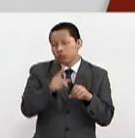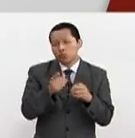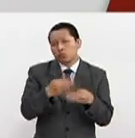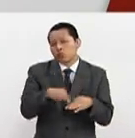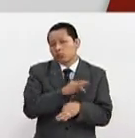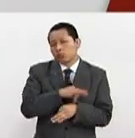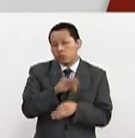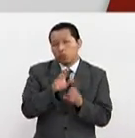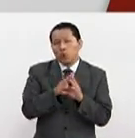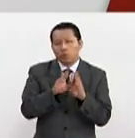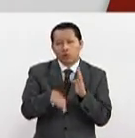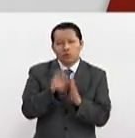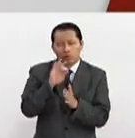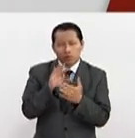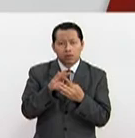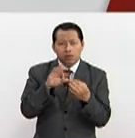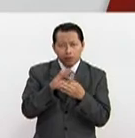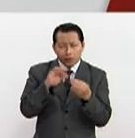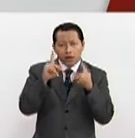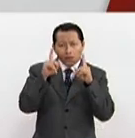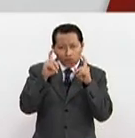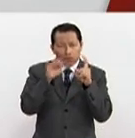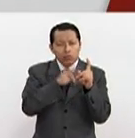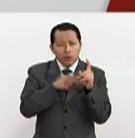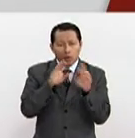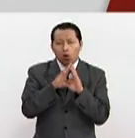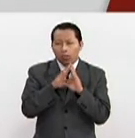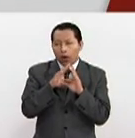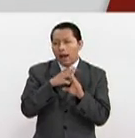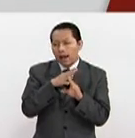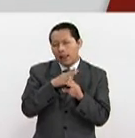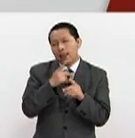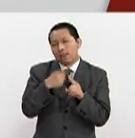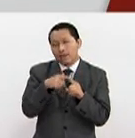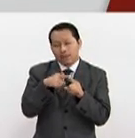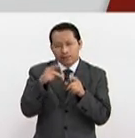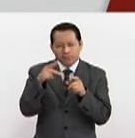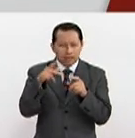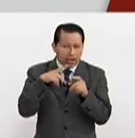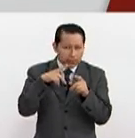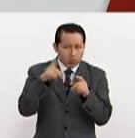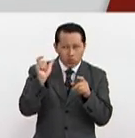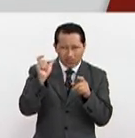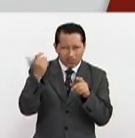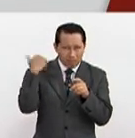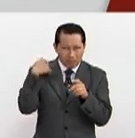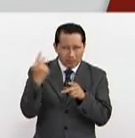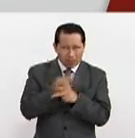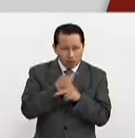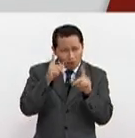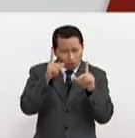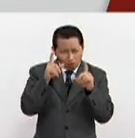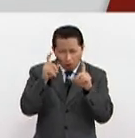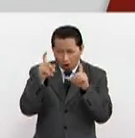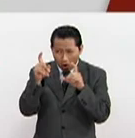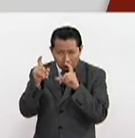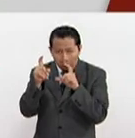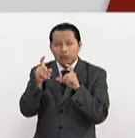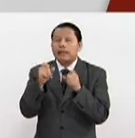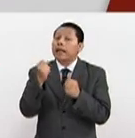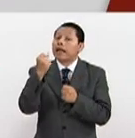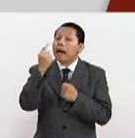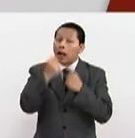la pena destacar que la fotografía dentro de la cobertura de los medios pues fue muy importante. Hubieron fotos icónicas